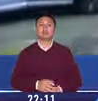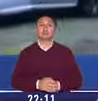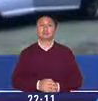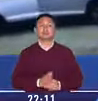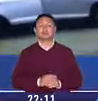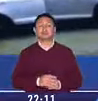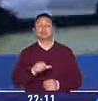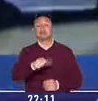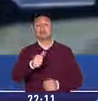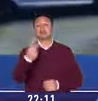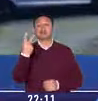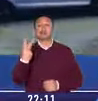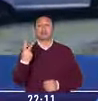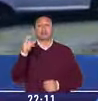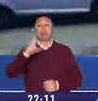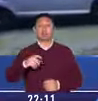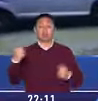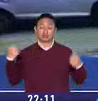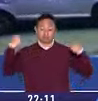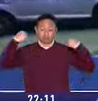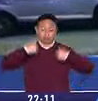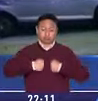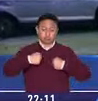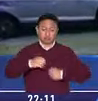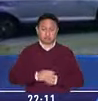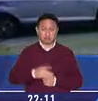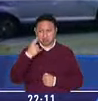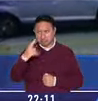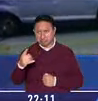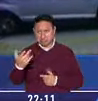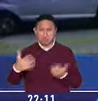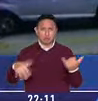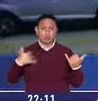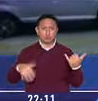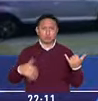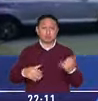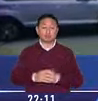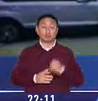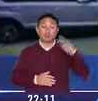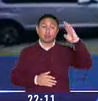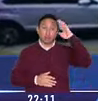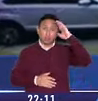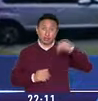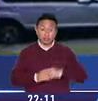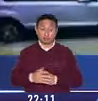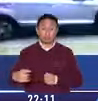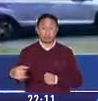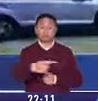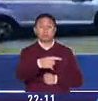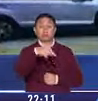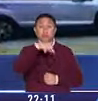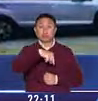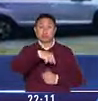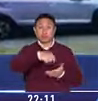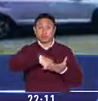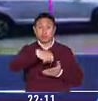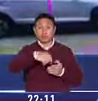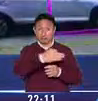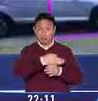Aparecen dos personas con estuches de instrumentos musicales y le dicen al guardia que tienen un concierto en la